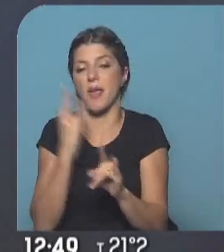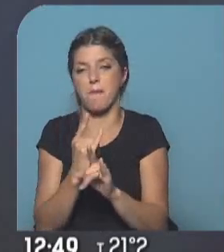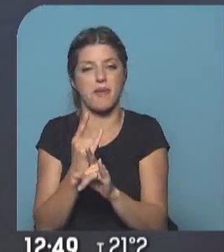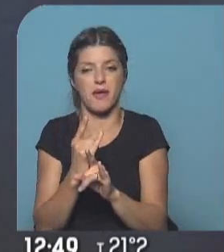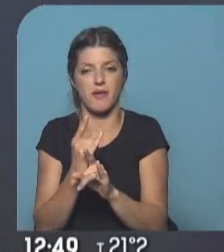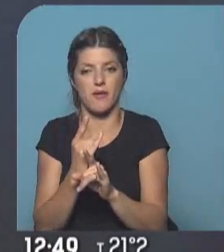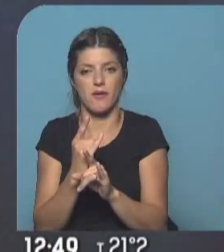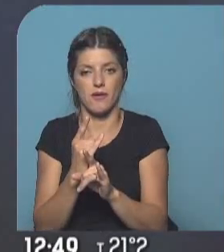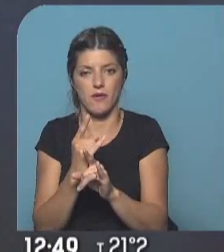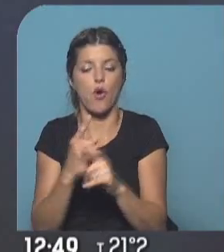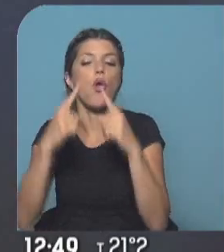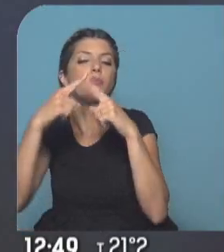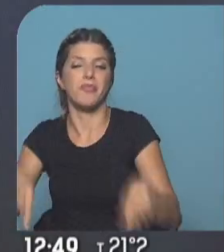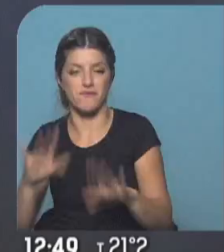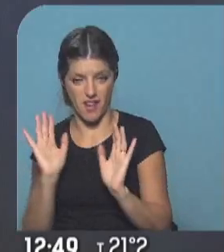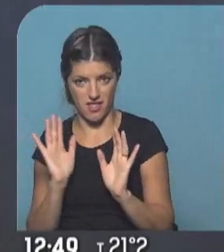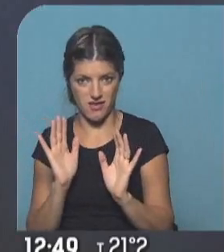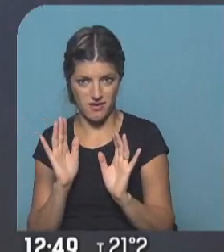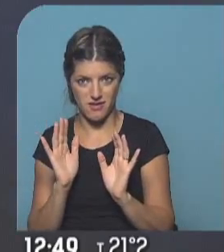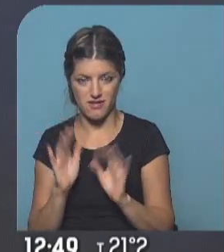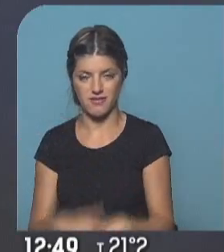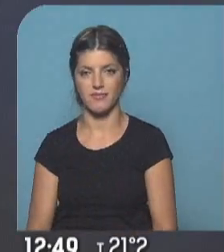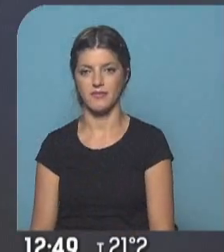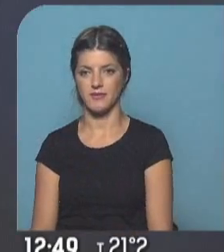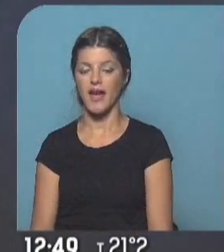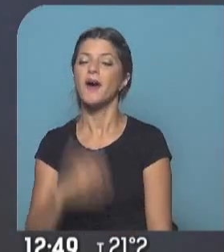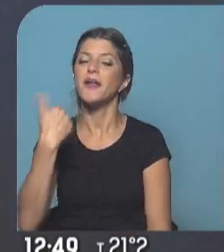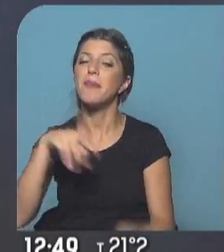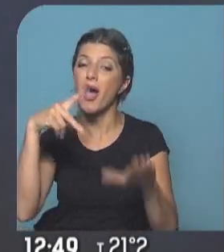más alternativo en ese sentido, la solución. Nos vamos a una pausa y ya volvemos.